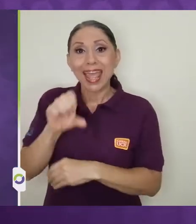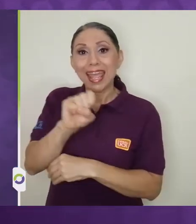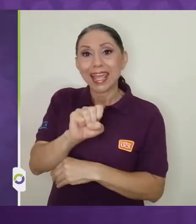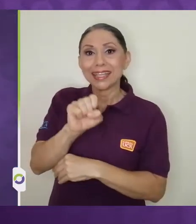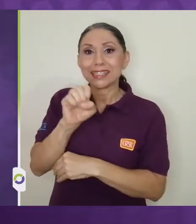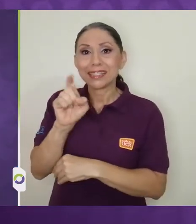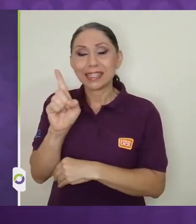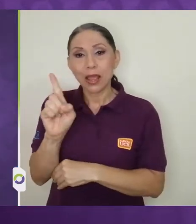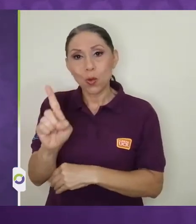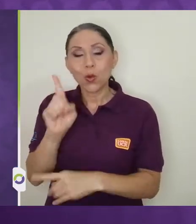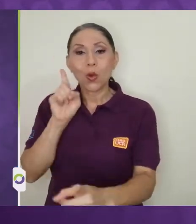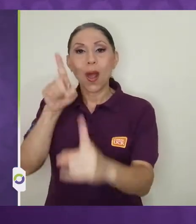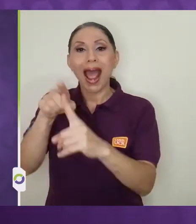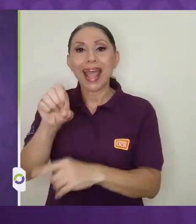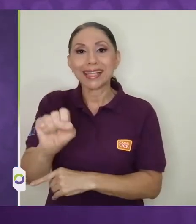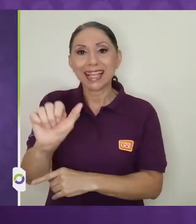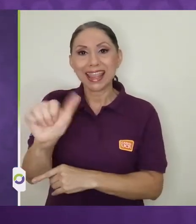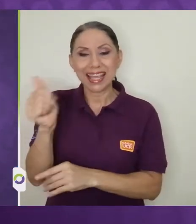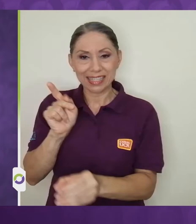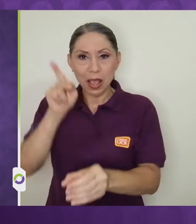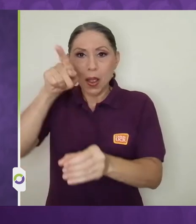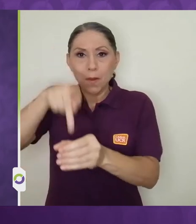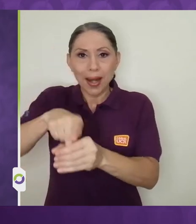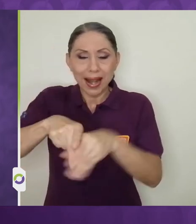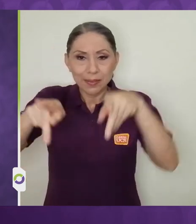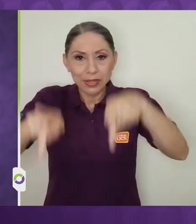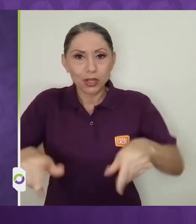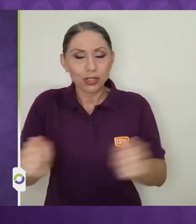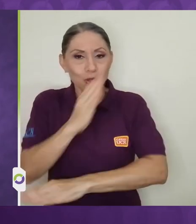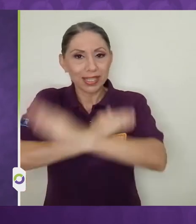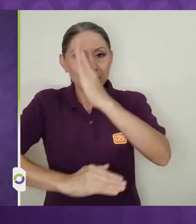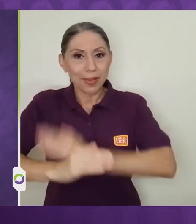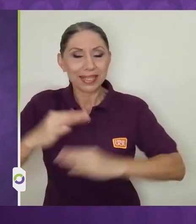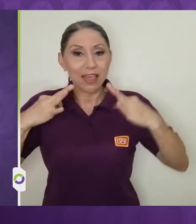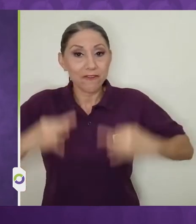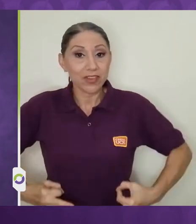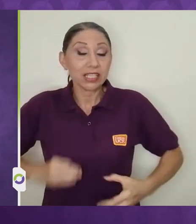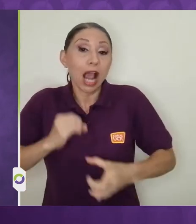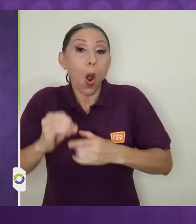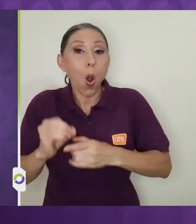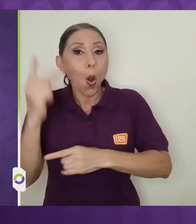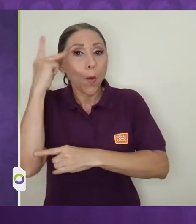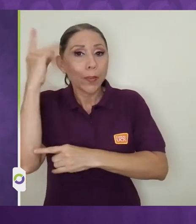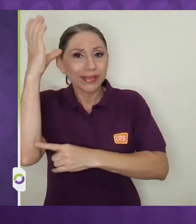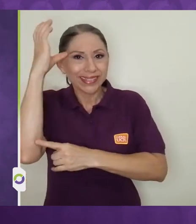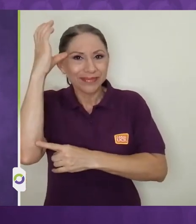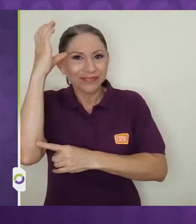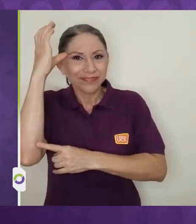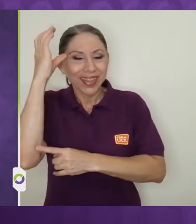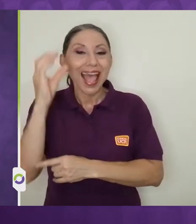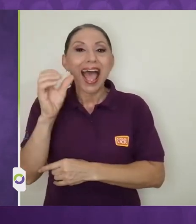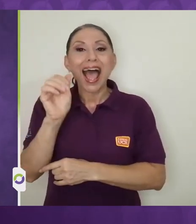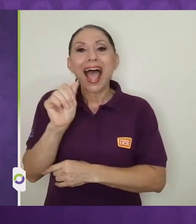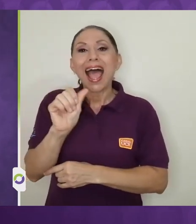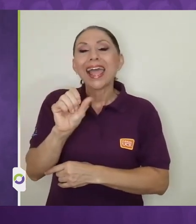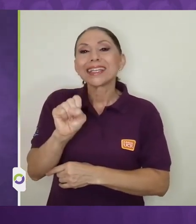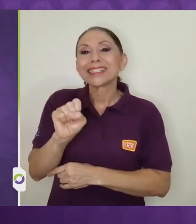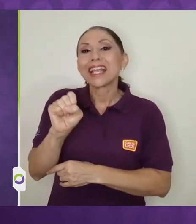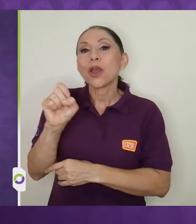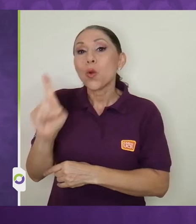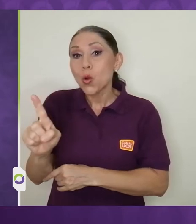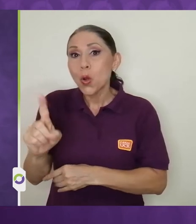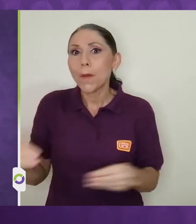En las clases S1 a S10 participan personas con discapacidad física o parálisis cerebral, siendo los